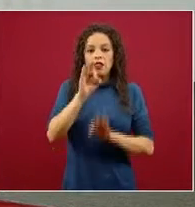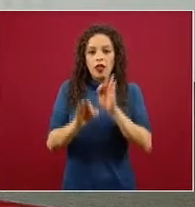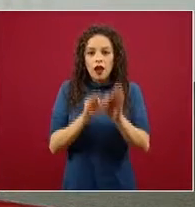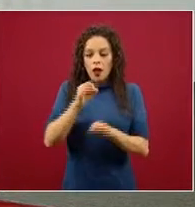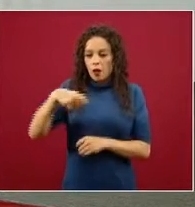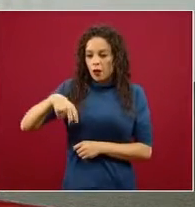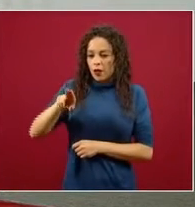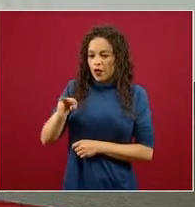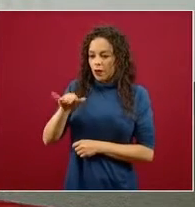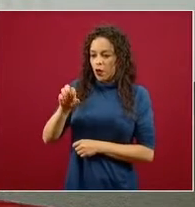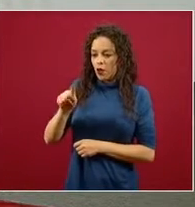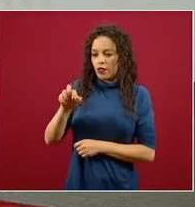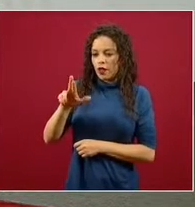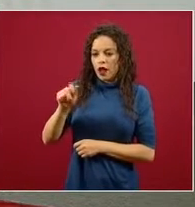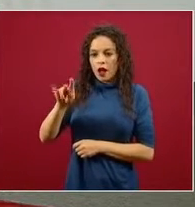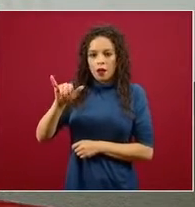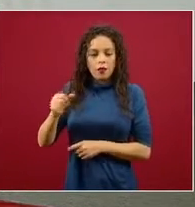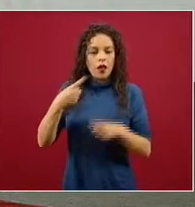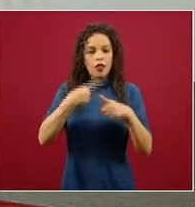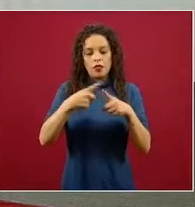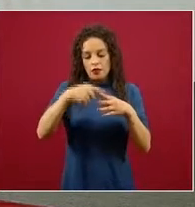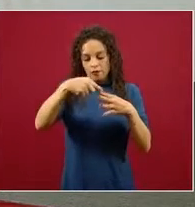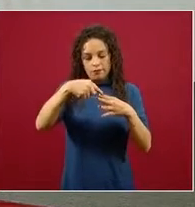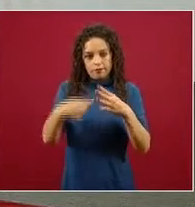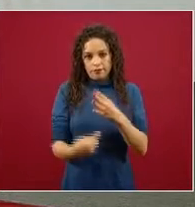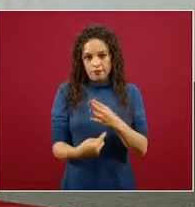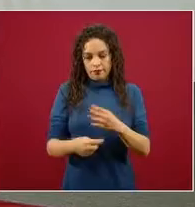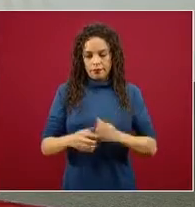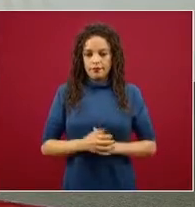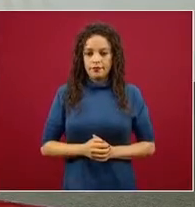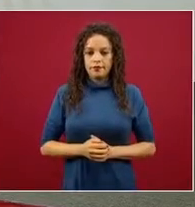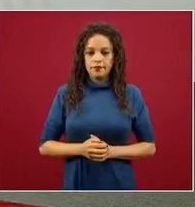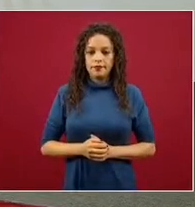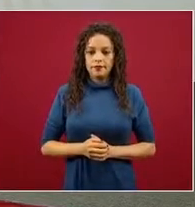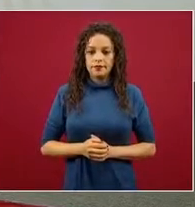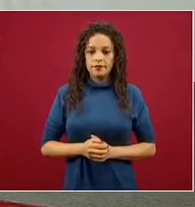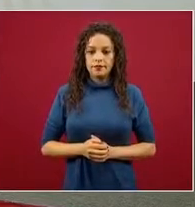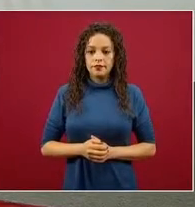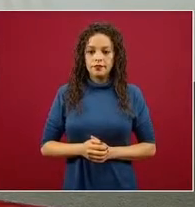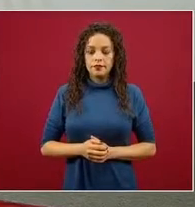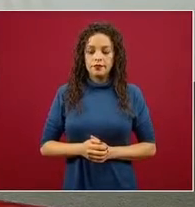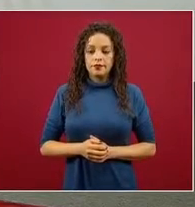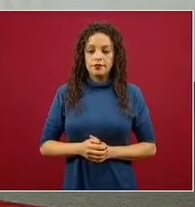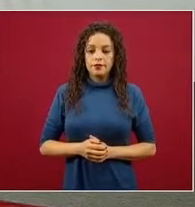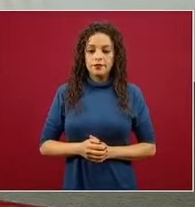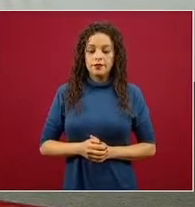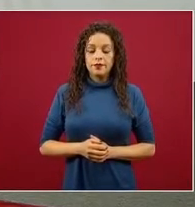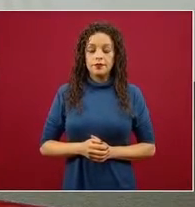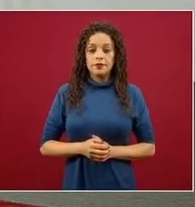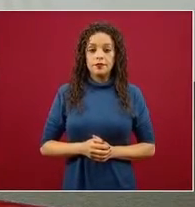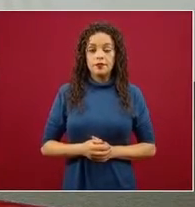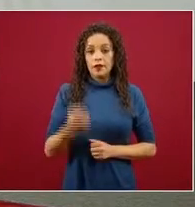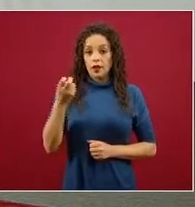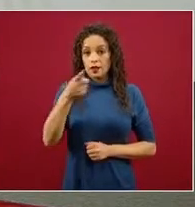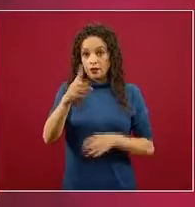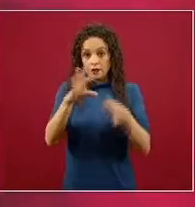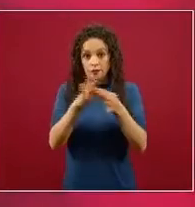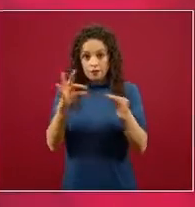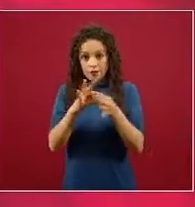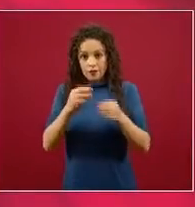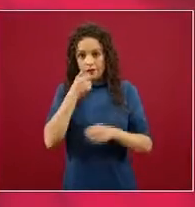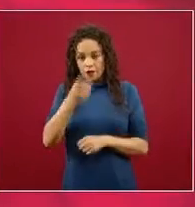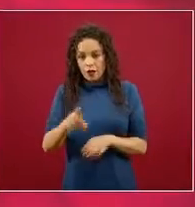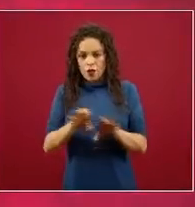de medicamentos esteroides, etcétera. Respecto a esto que comenta del